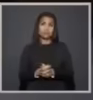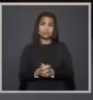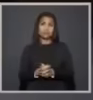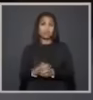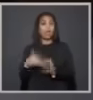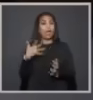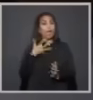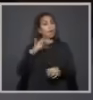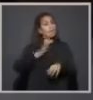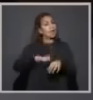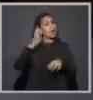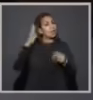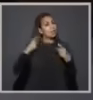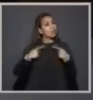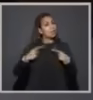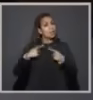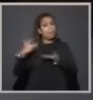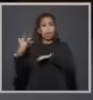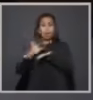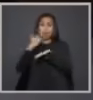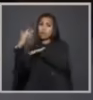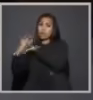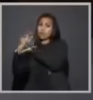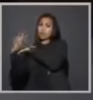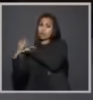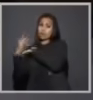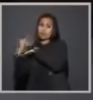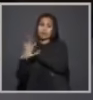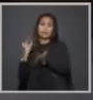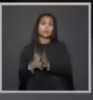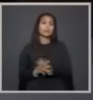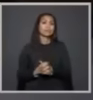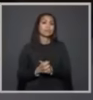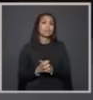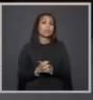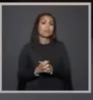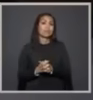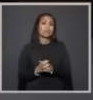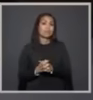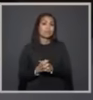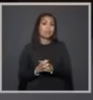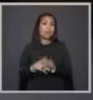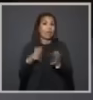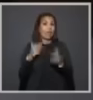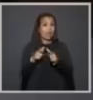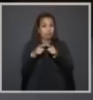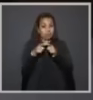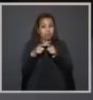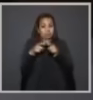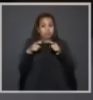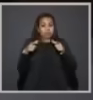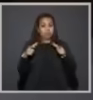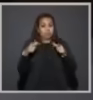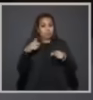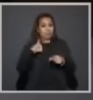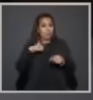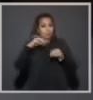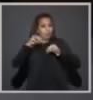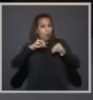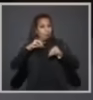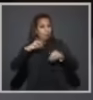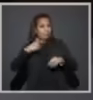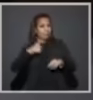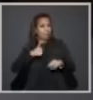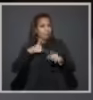hay más gente apoyándonos, el movimiento es amplio, es plural, es